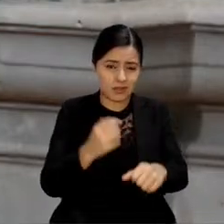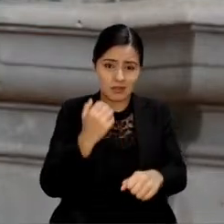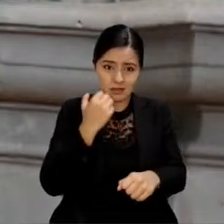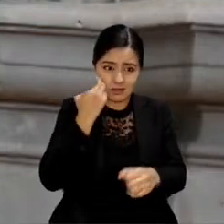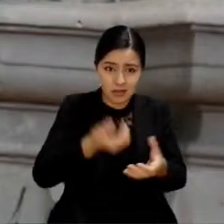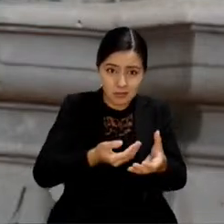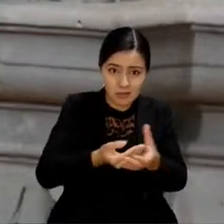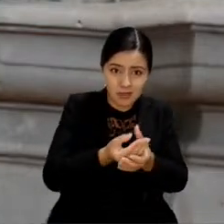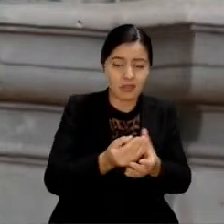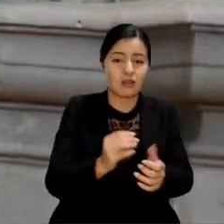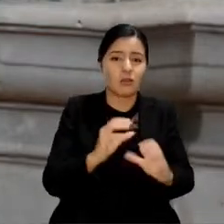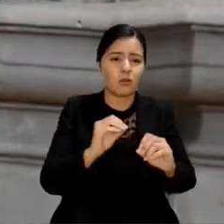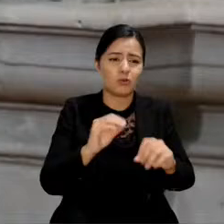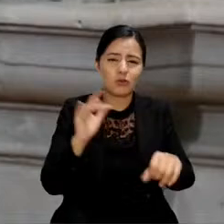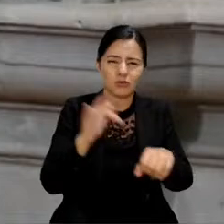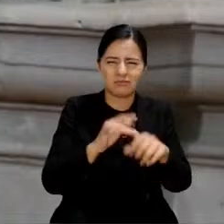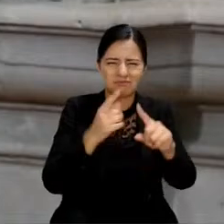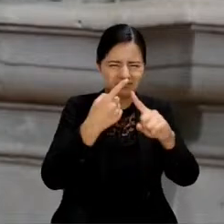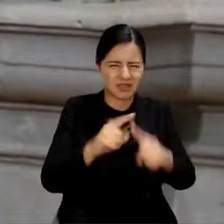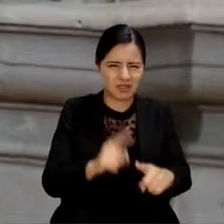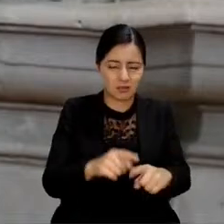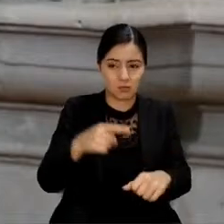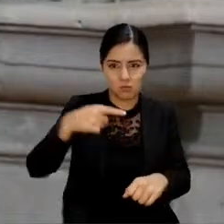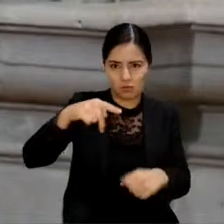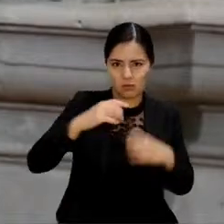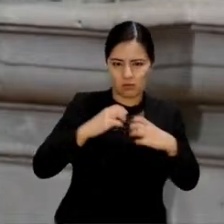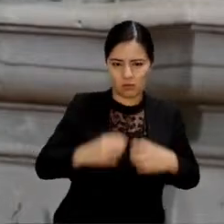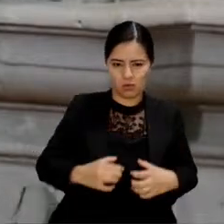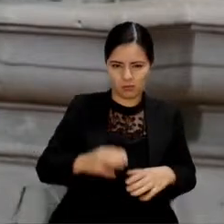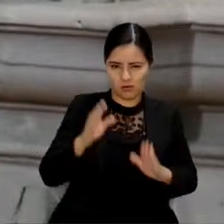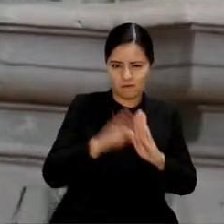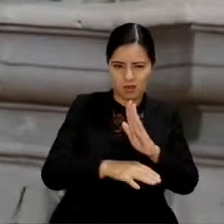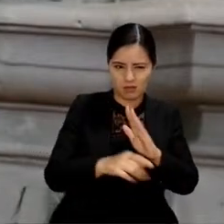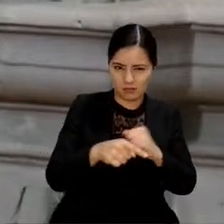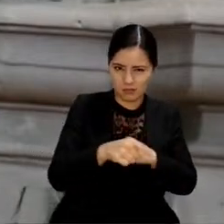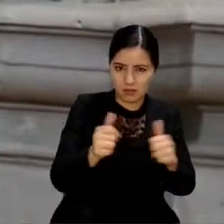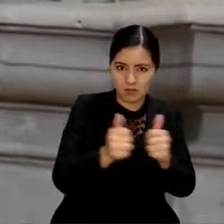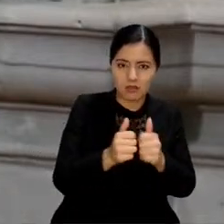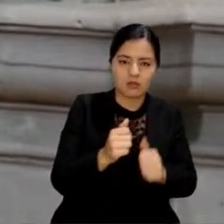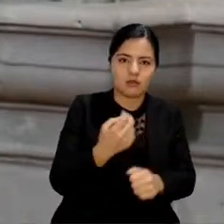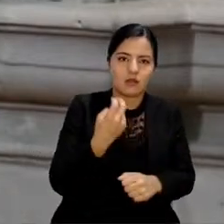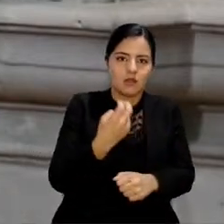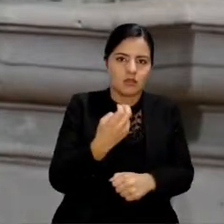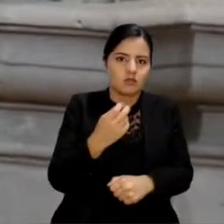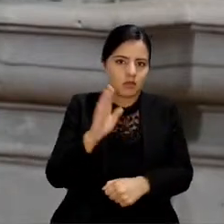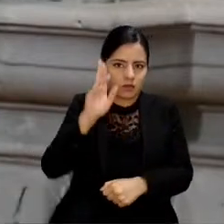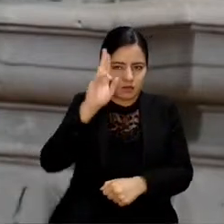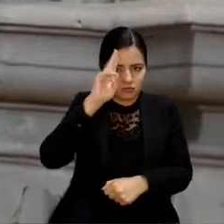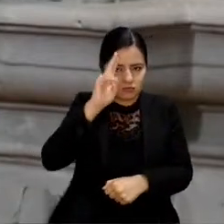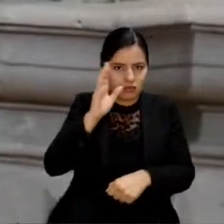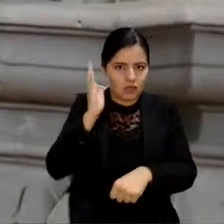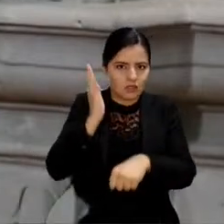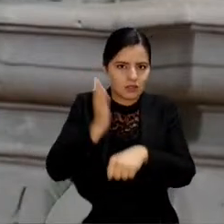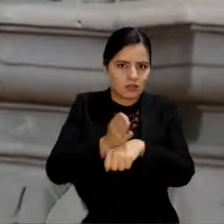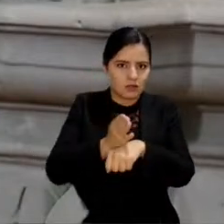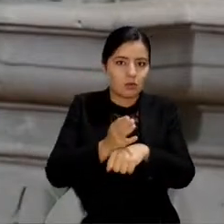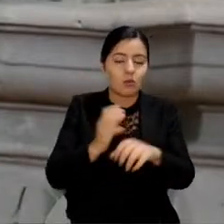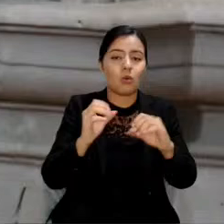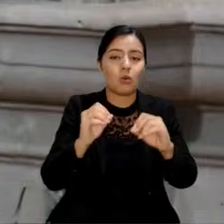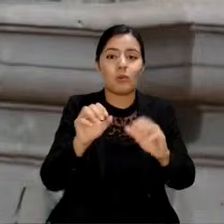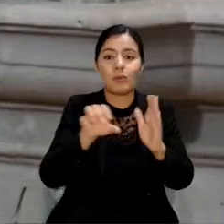multa. La pena contenida en el presente artículo se incrementará hasta en una mitad cuando el maltrato animal